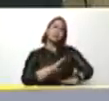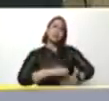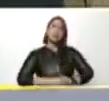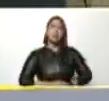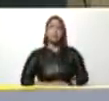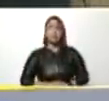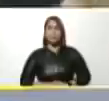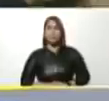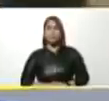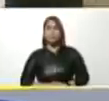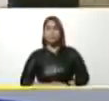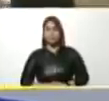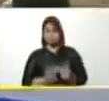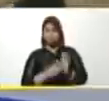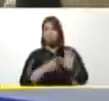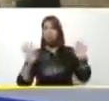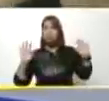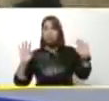Gabriel,